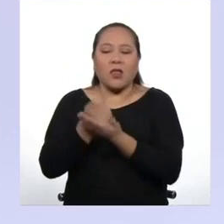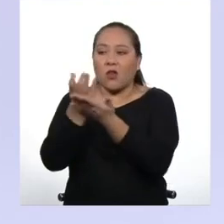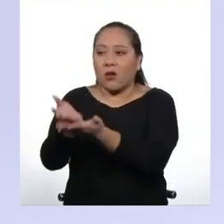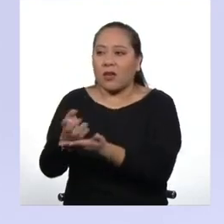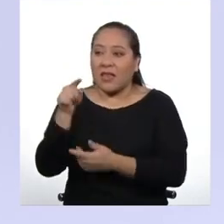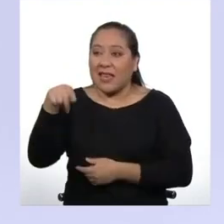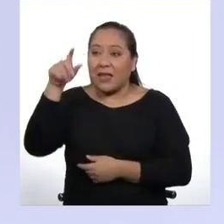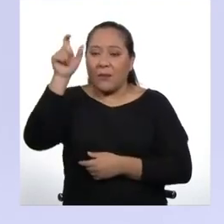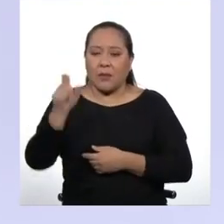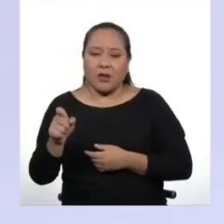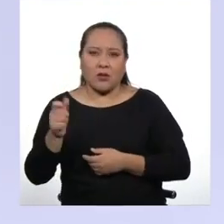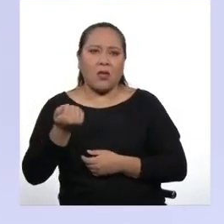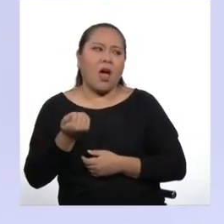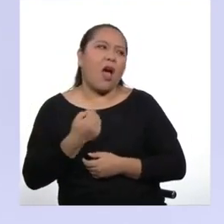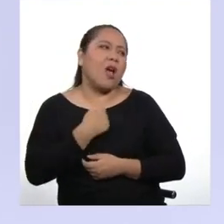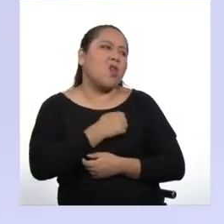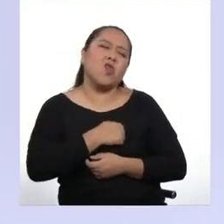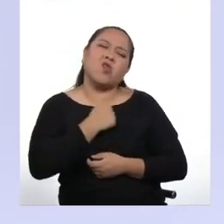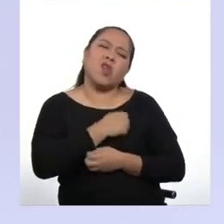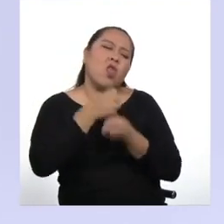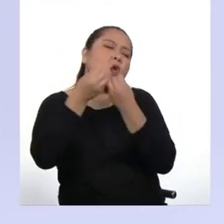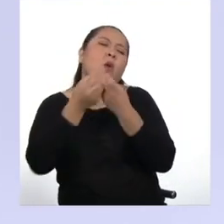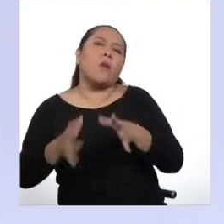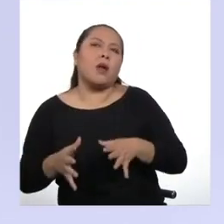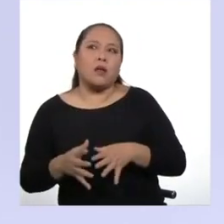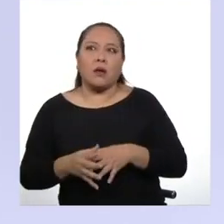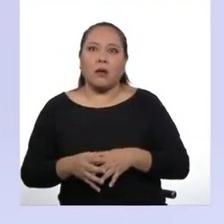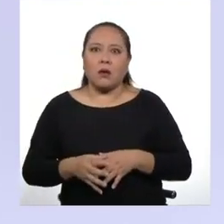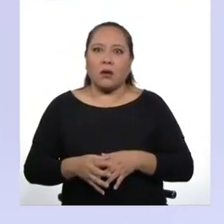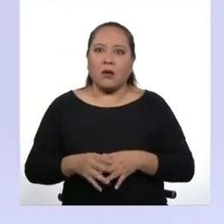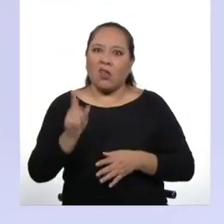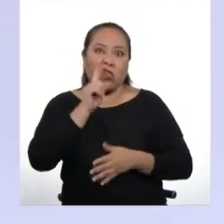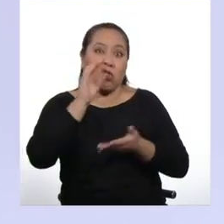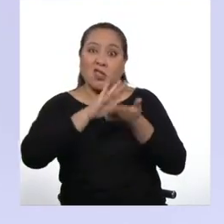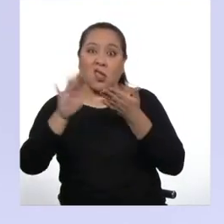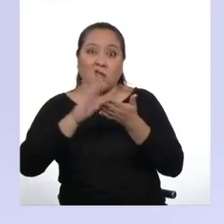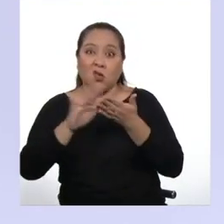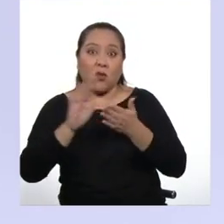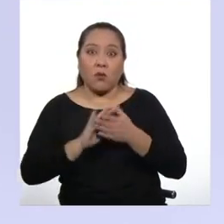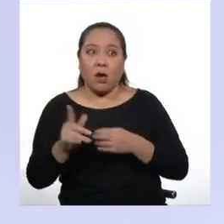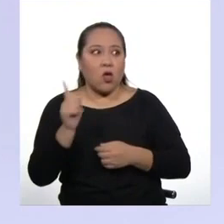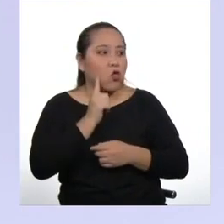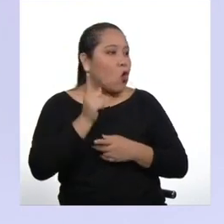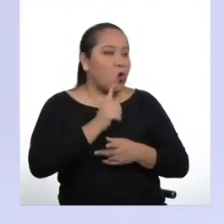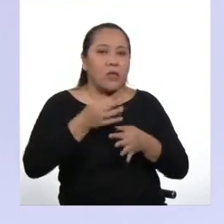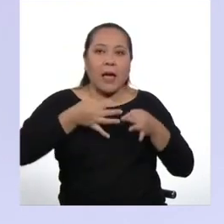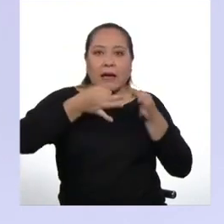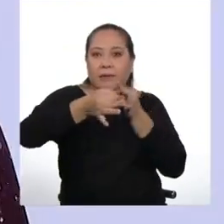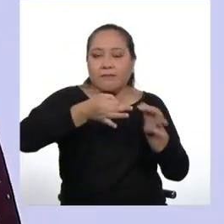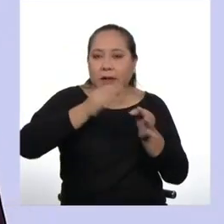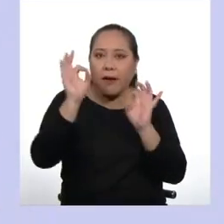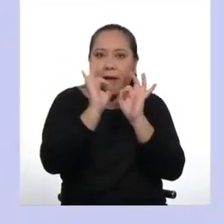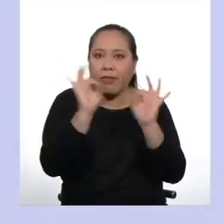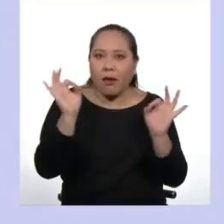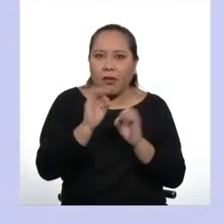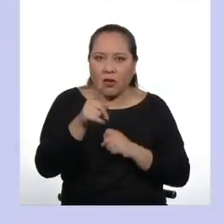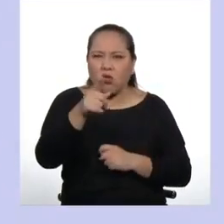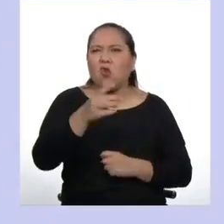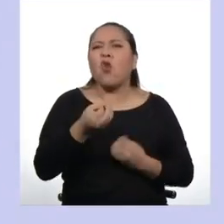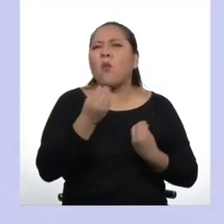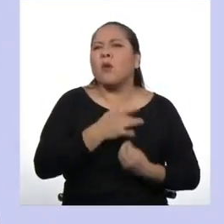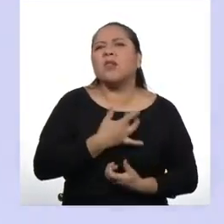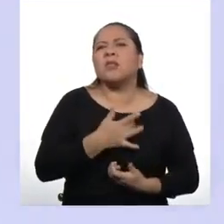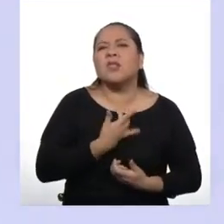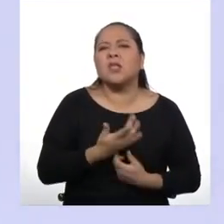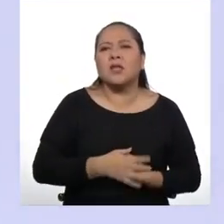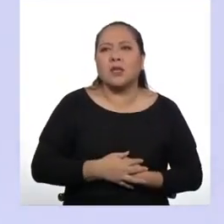esta persona te dice que lo perdió, no se disculpa, no te da una explicación, ¿qué